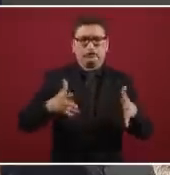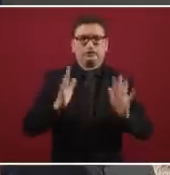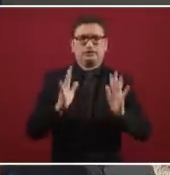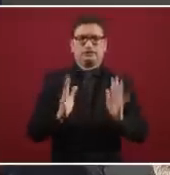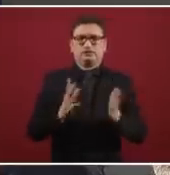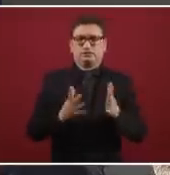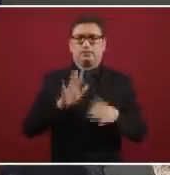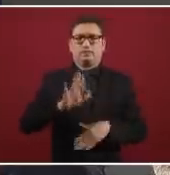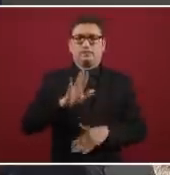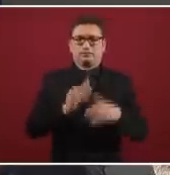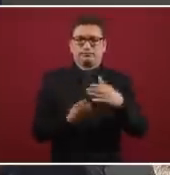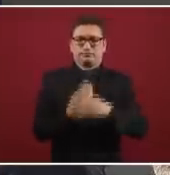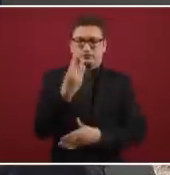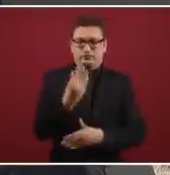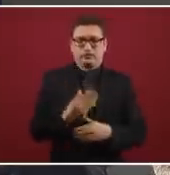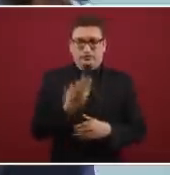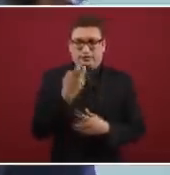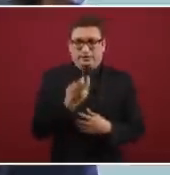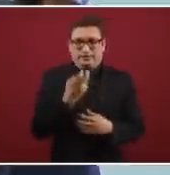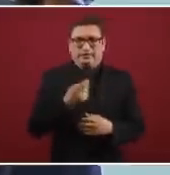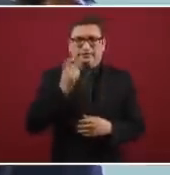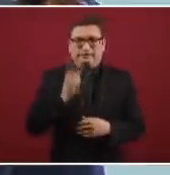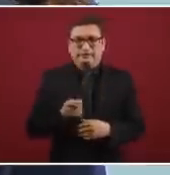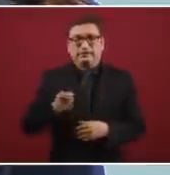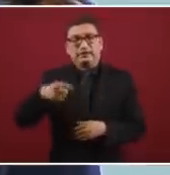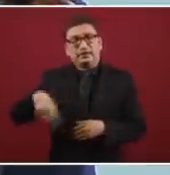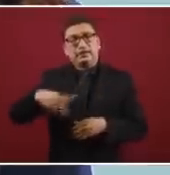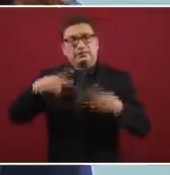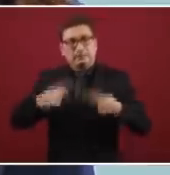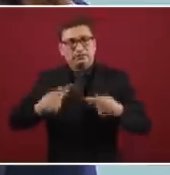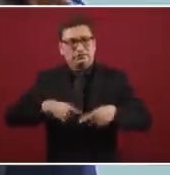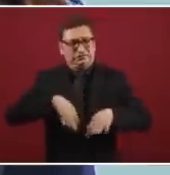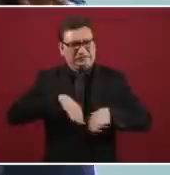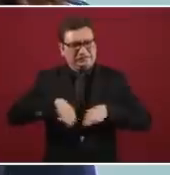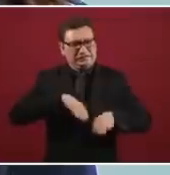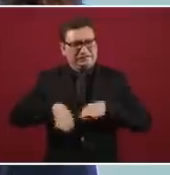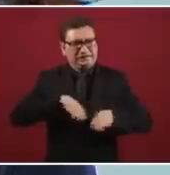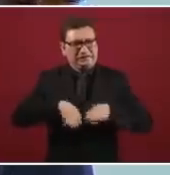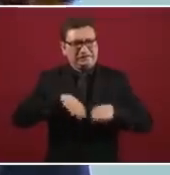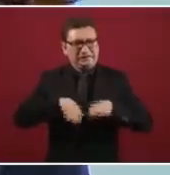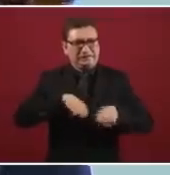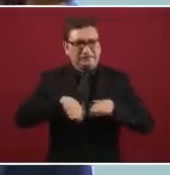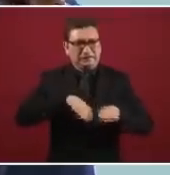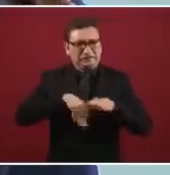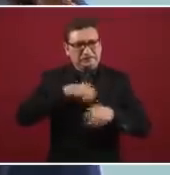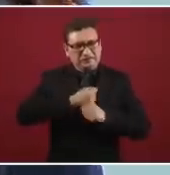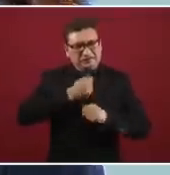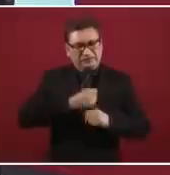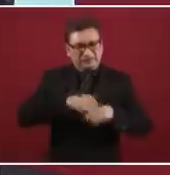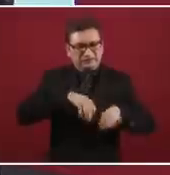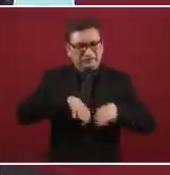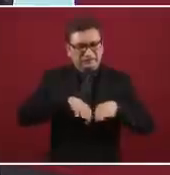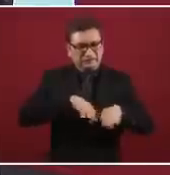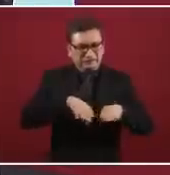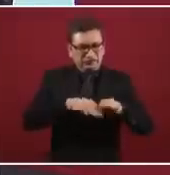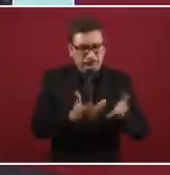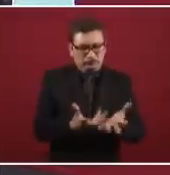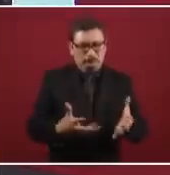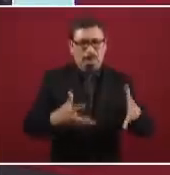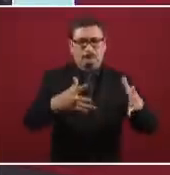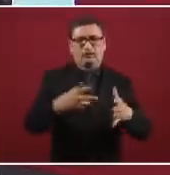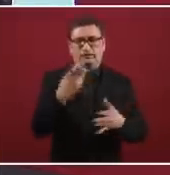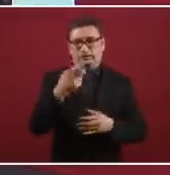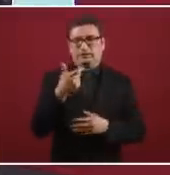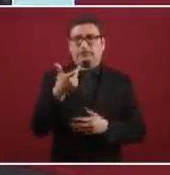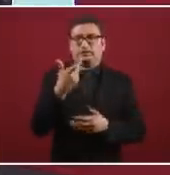y eso son horas hombre, que se ahorra uno muchísimo y muchísimo dinero. Todas las refinerías tienen